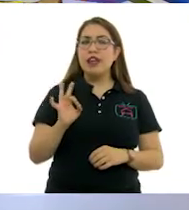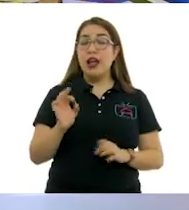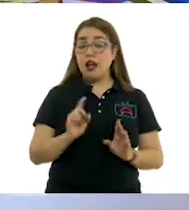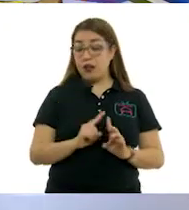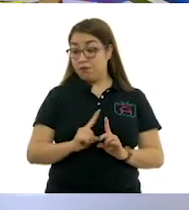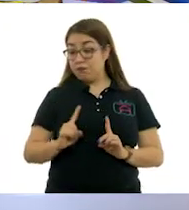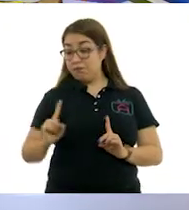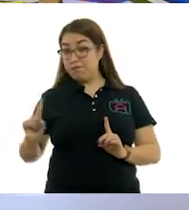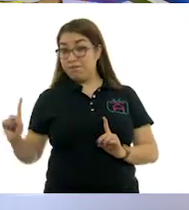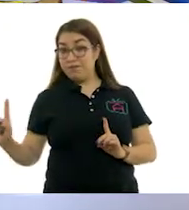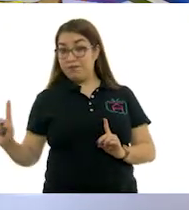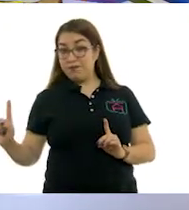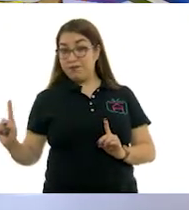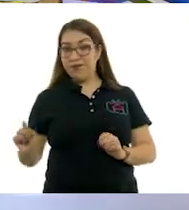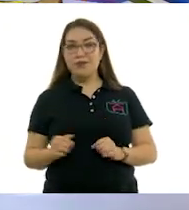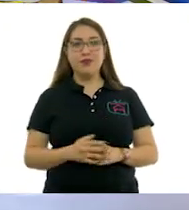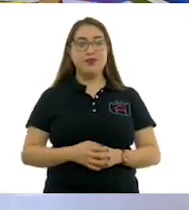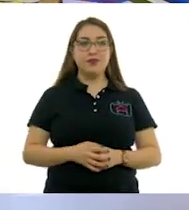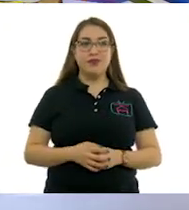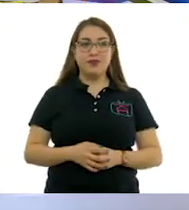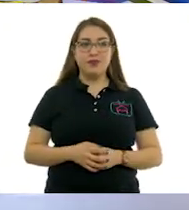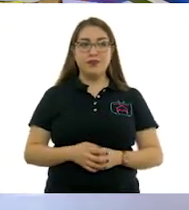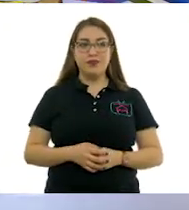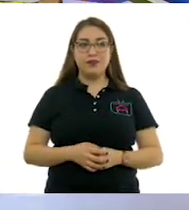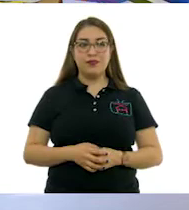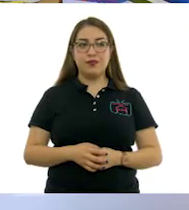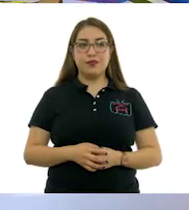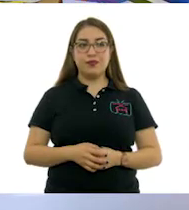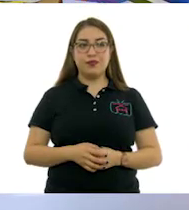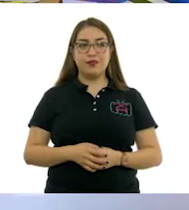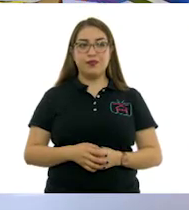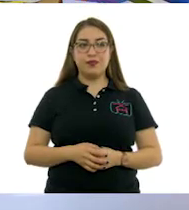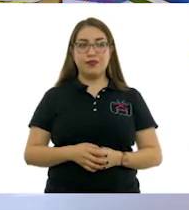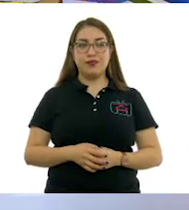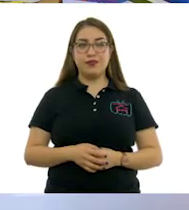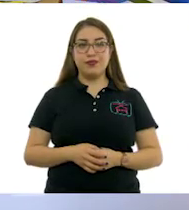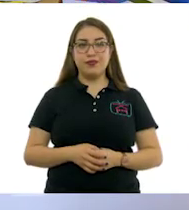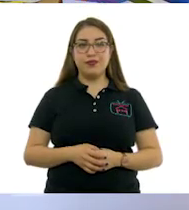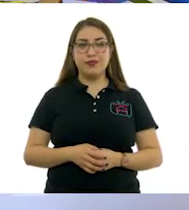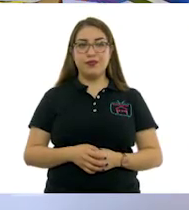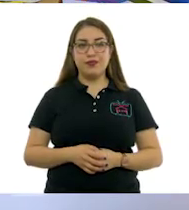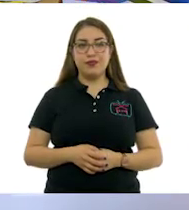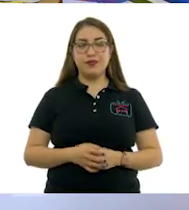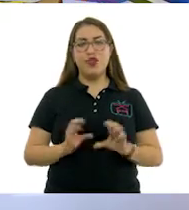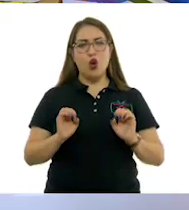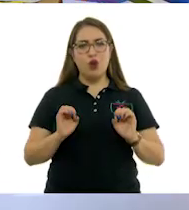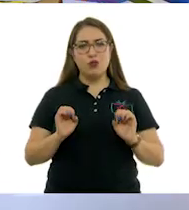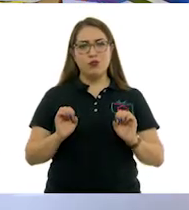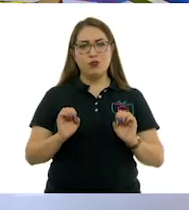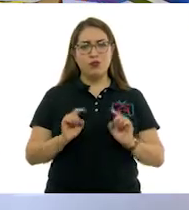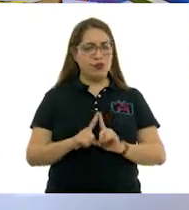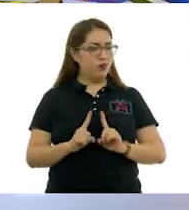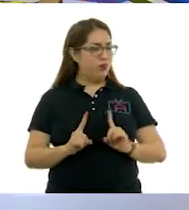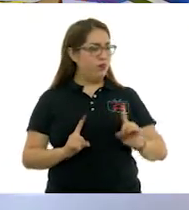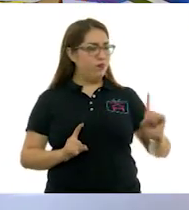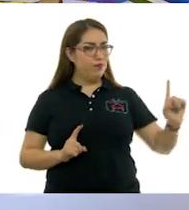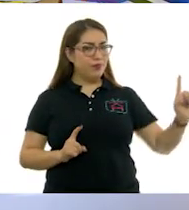lado? Me voy a ir hacia un lado nada más para que no te tropiece contigo. Listo. Y ahora me voy a hacer hacia el otro